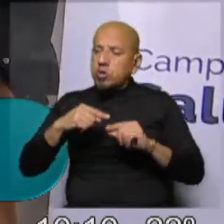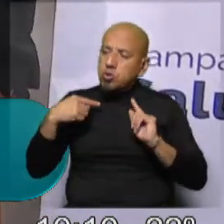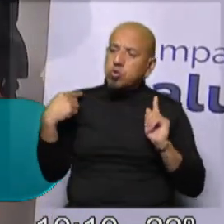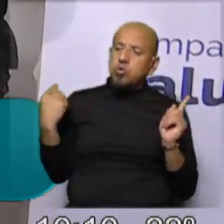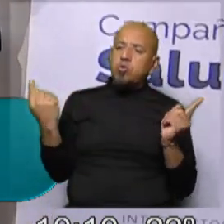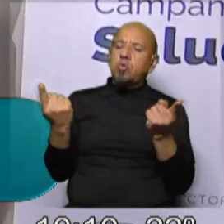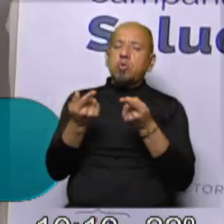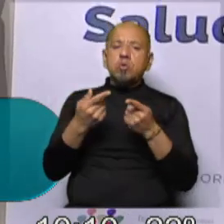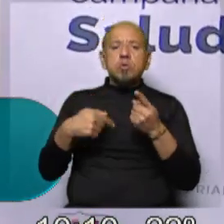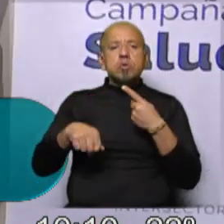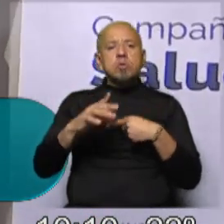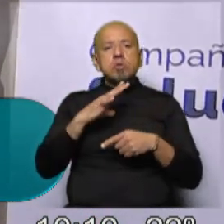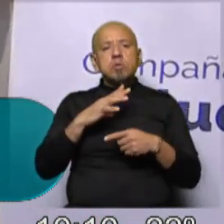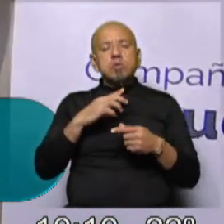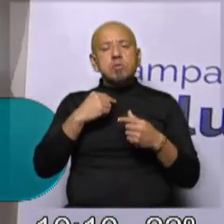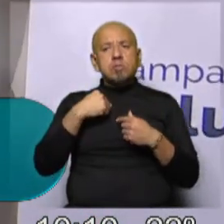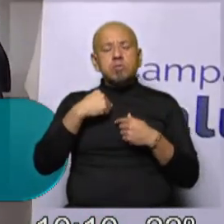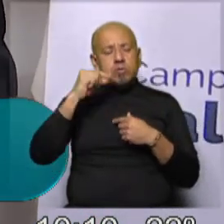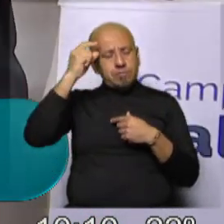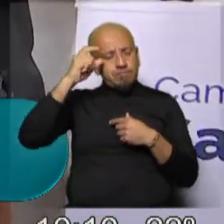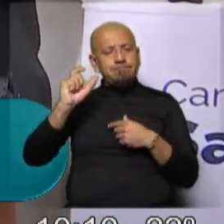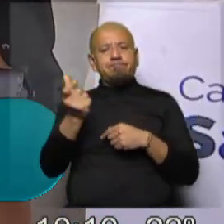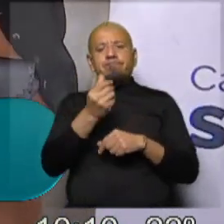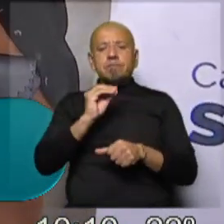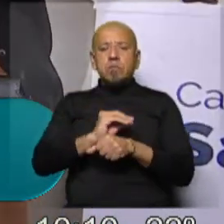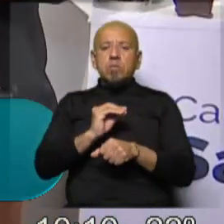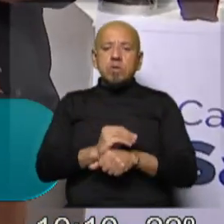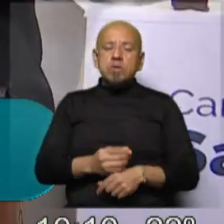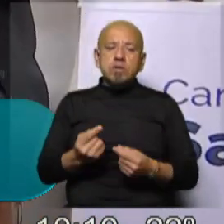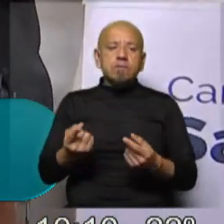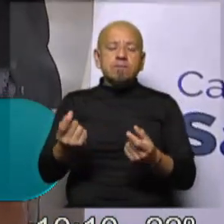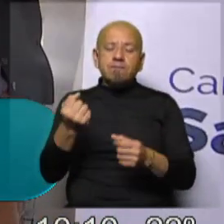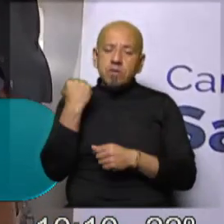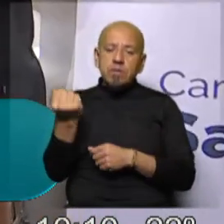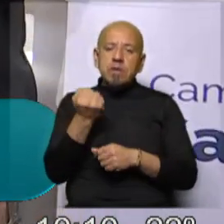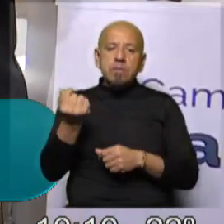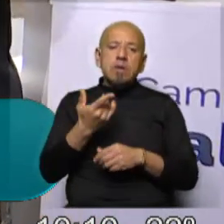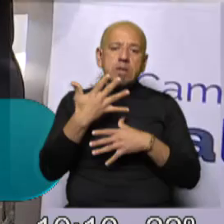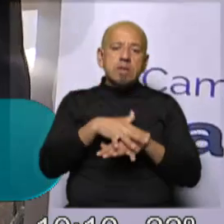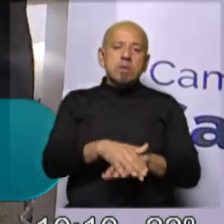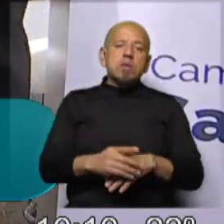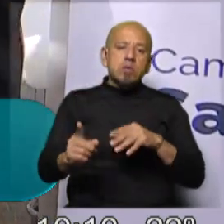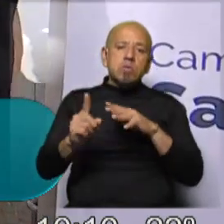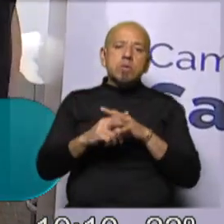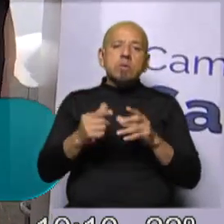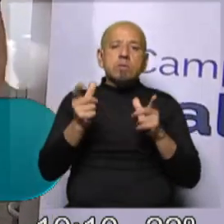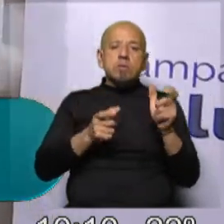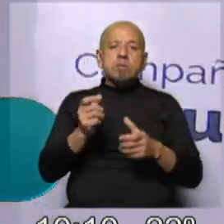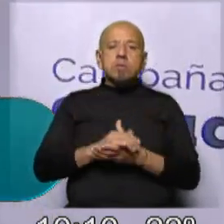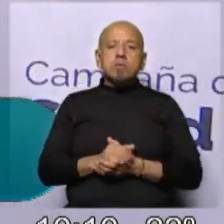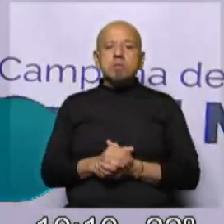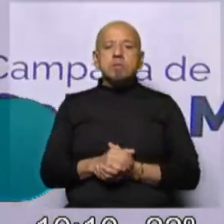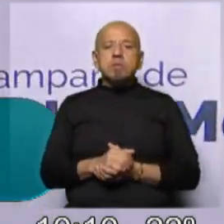que eliminar muchos de nuestros prejuicios sobre la salud mental para poder incluir más a las personas que te presentan estos problemas. Muchas gracias. Muchas gracias.